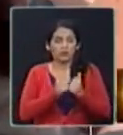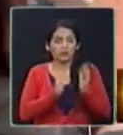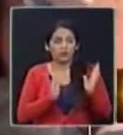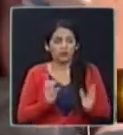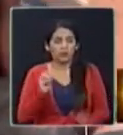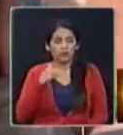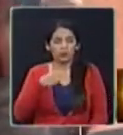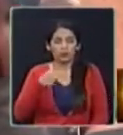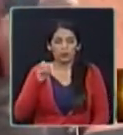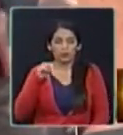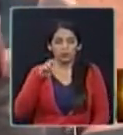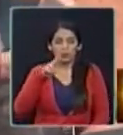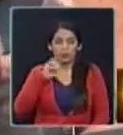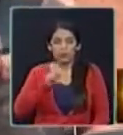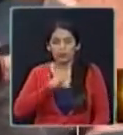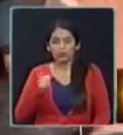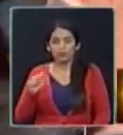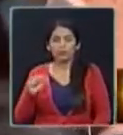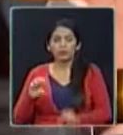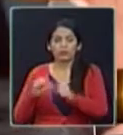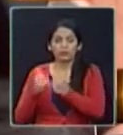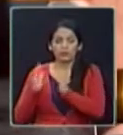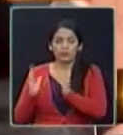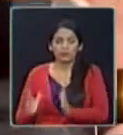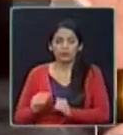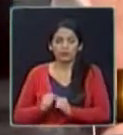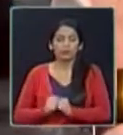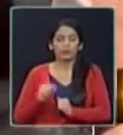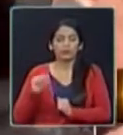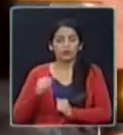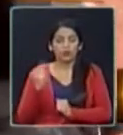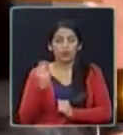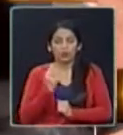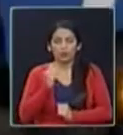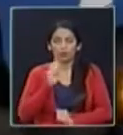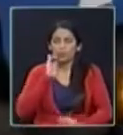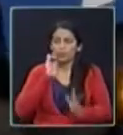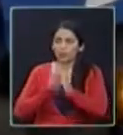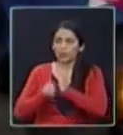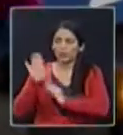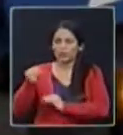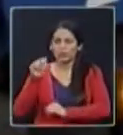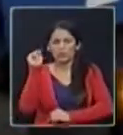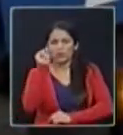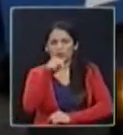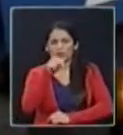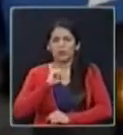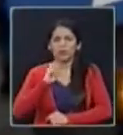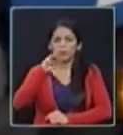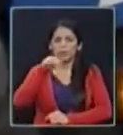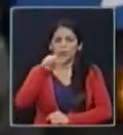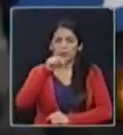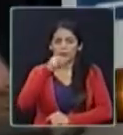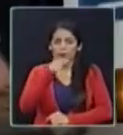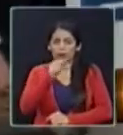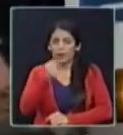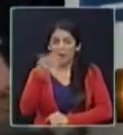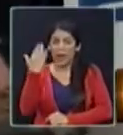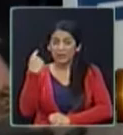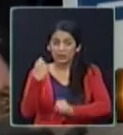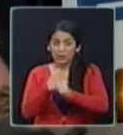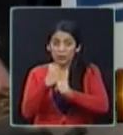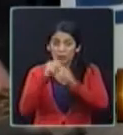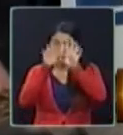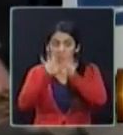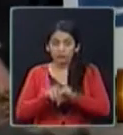presidente nacional de Movimiento Creo presentaron una denuncia para que se investigue a este funcionario o exfuncionario, y el